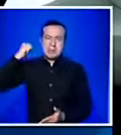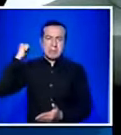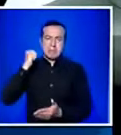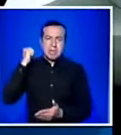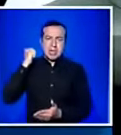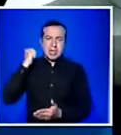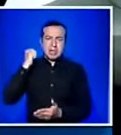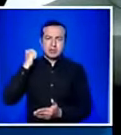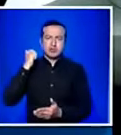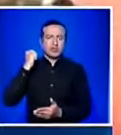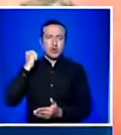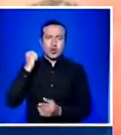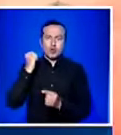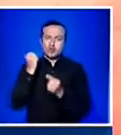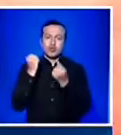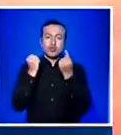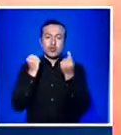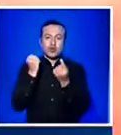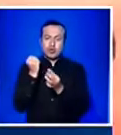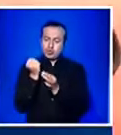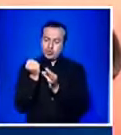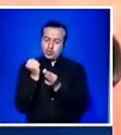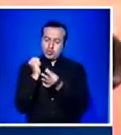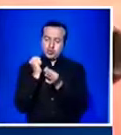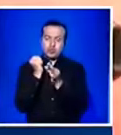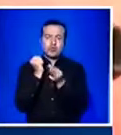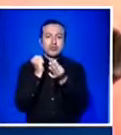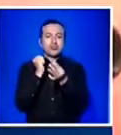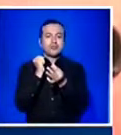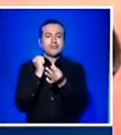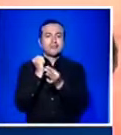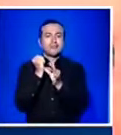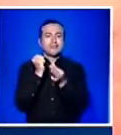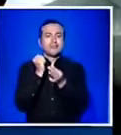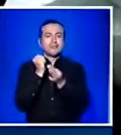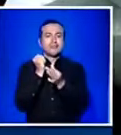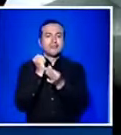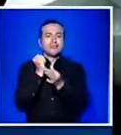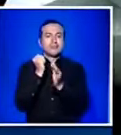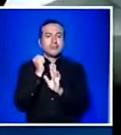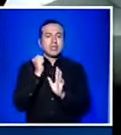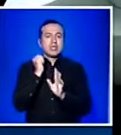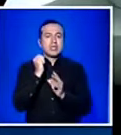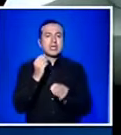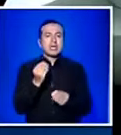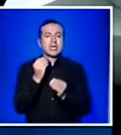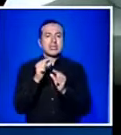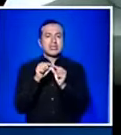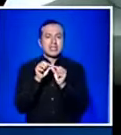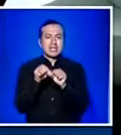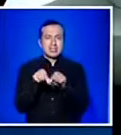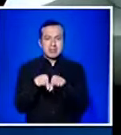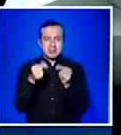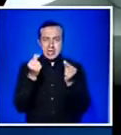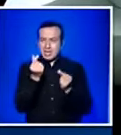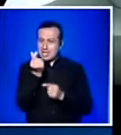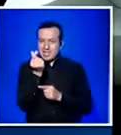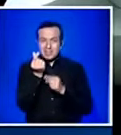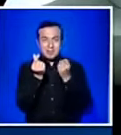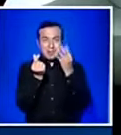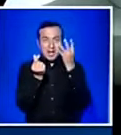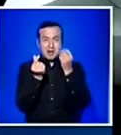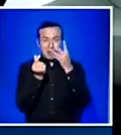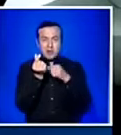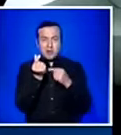lograr romper el vidrio, pero no, en realidad se usa la cerámica. Esto hace con el líquido, con